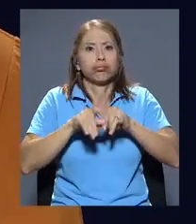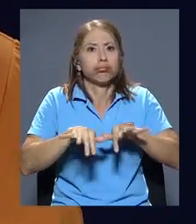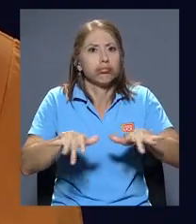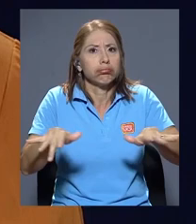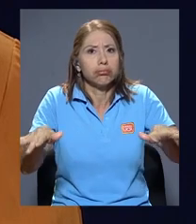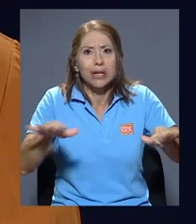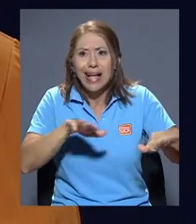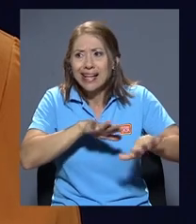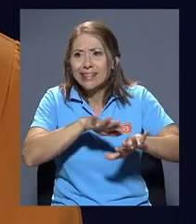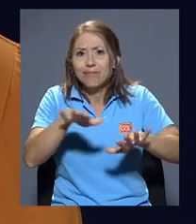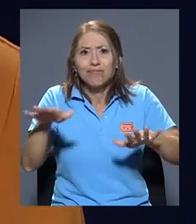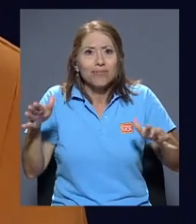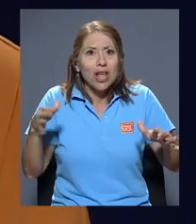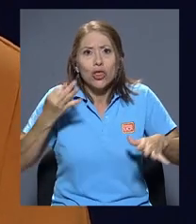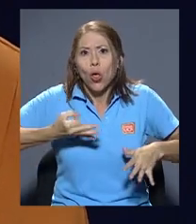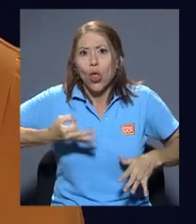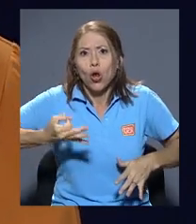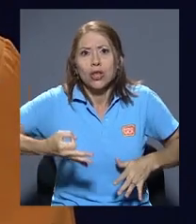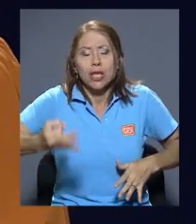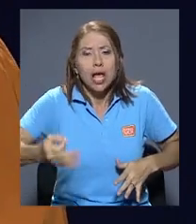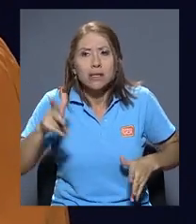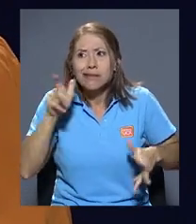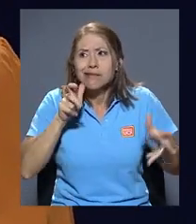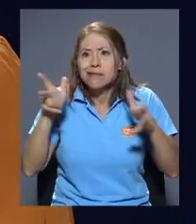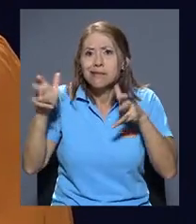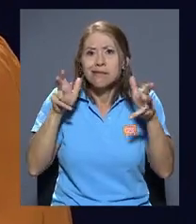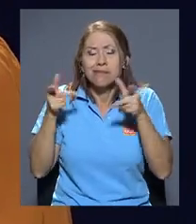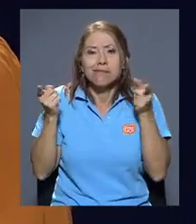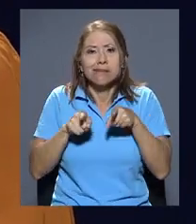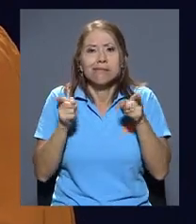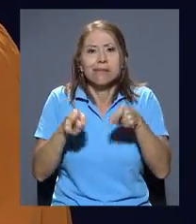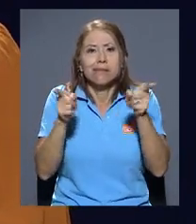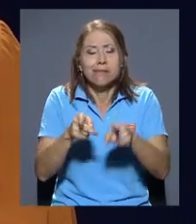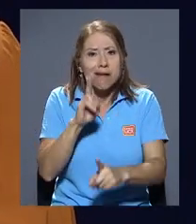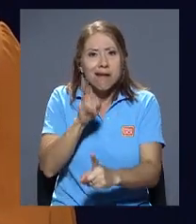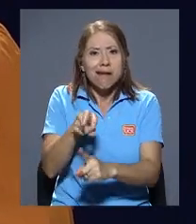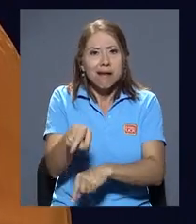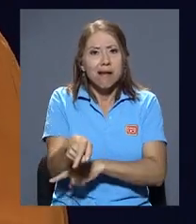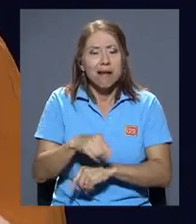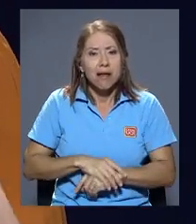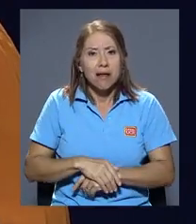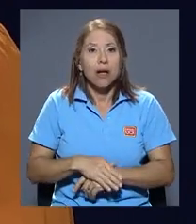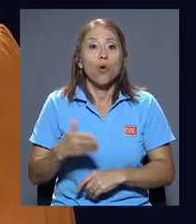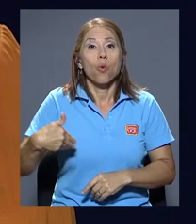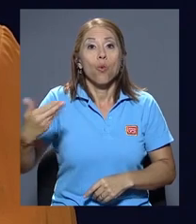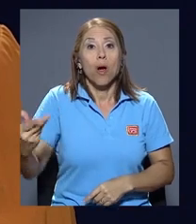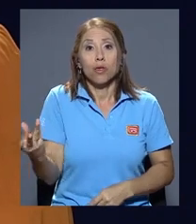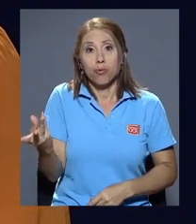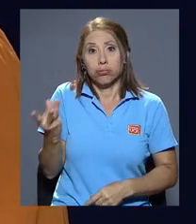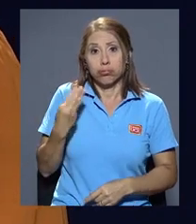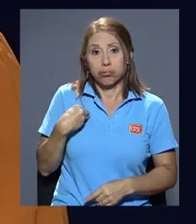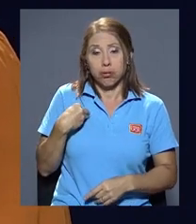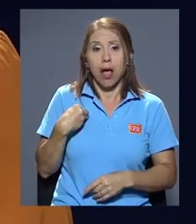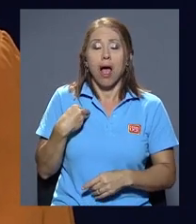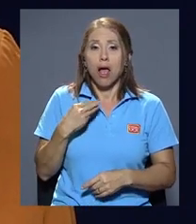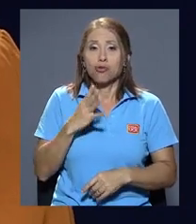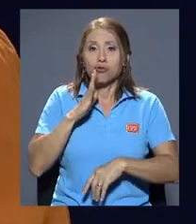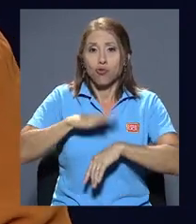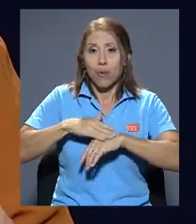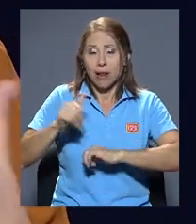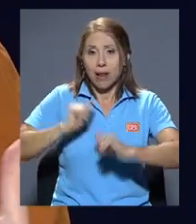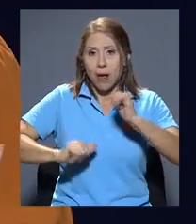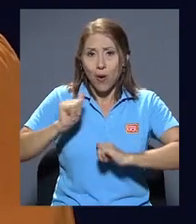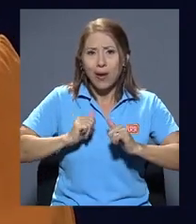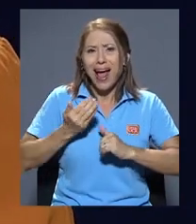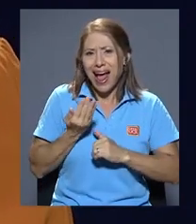prácticamente todos los días, ¿verdad?, sobre ello. Y justo cuando me hablaron de la obra, acababan